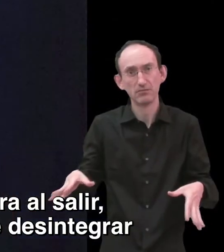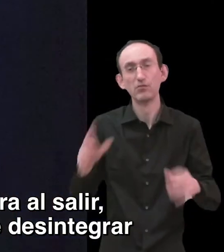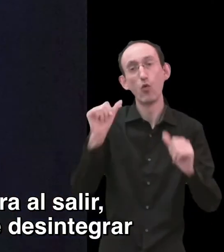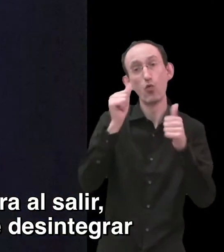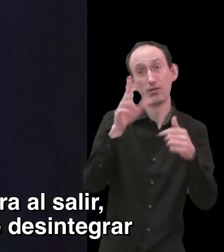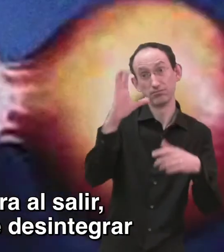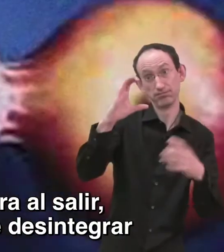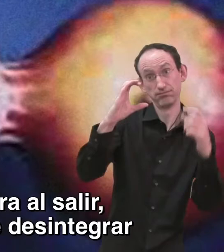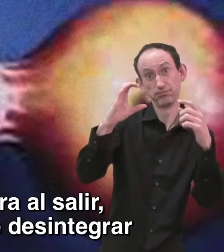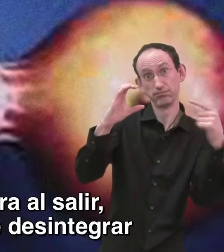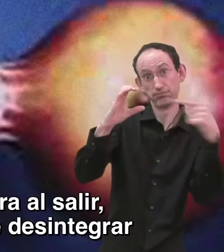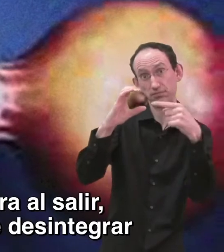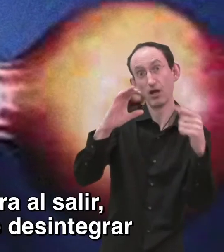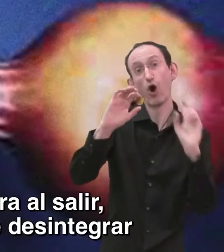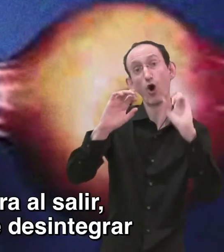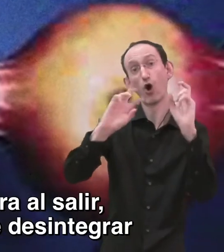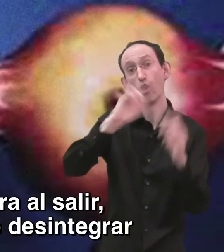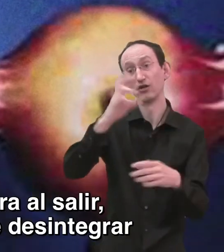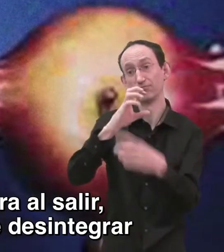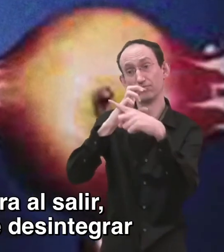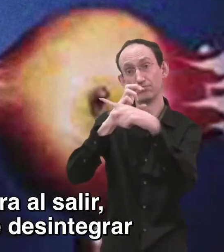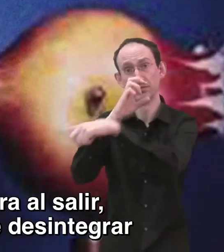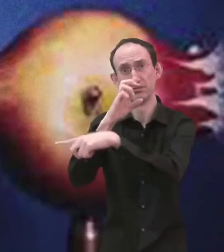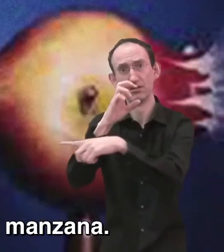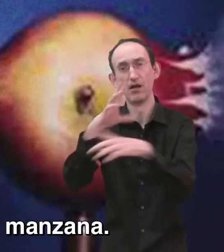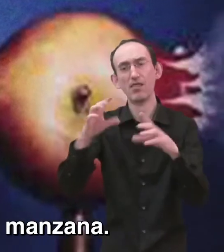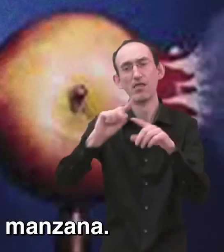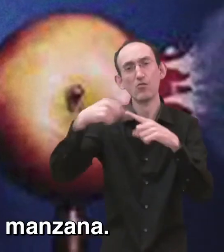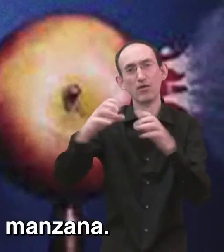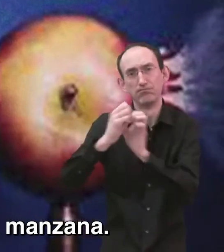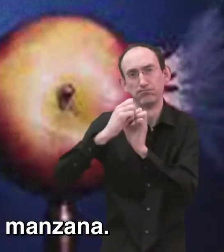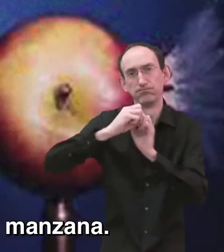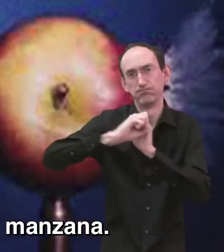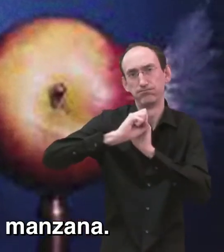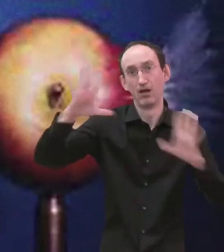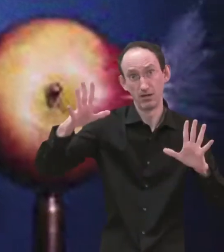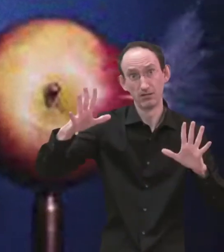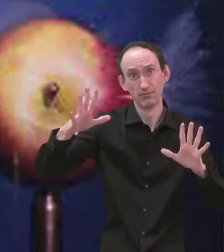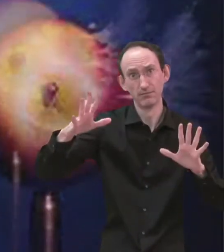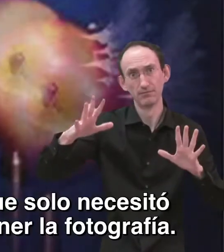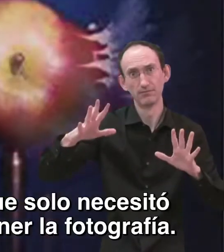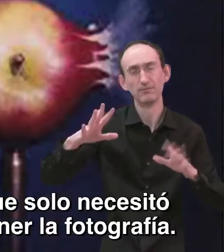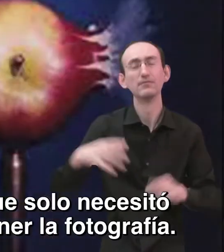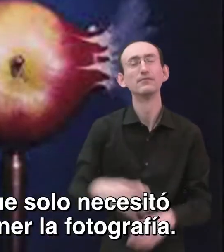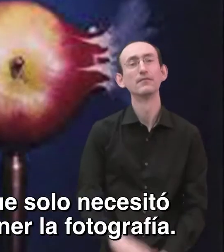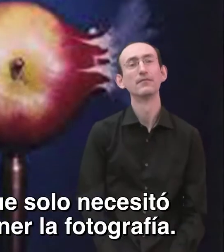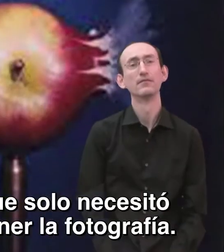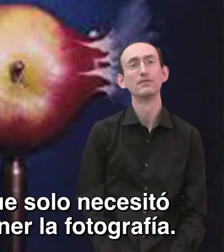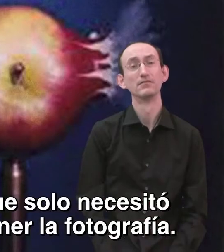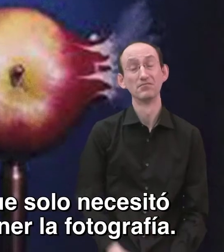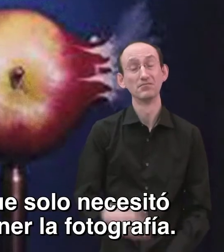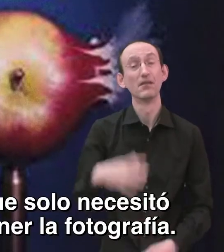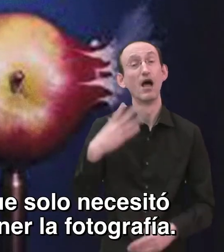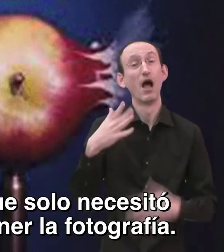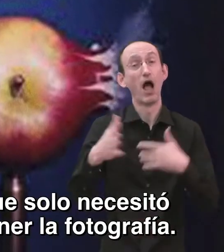al entrar y otra al salir, momentos antes de desintegrar por completo a la manzana. Edgerton